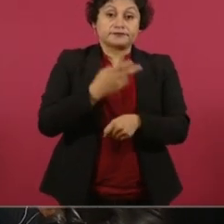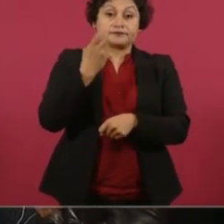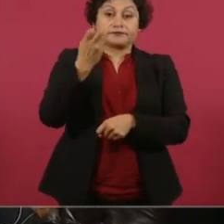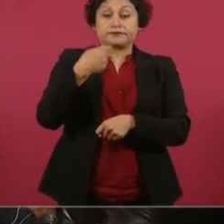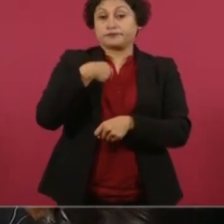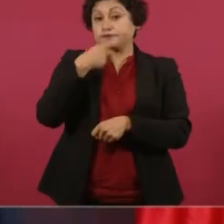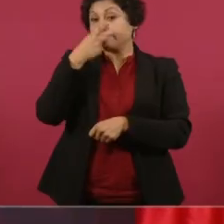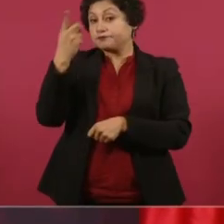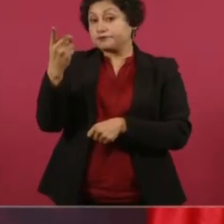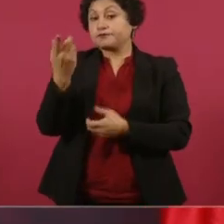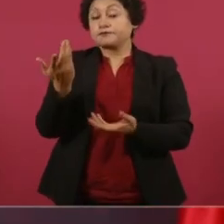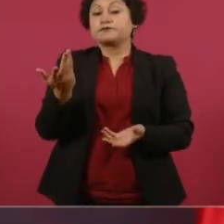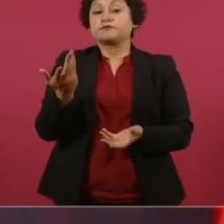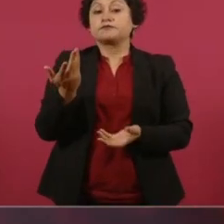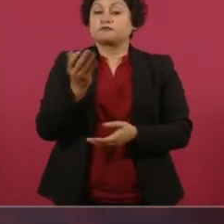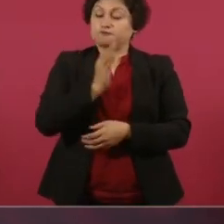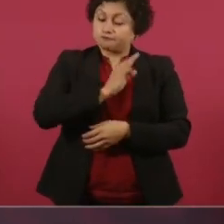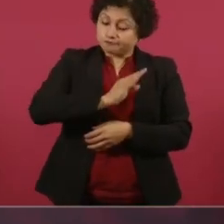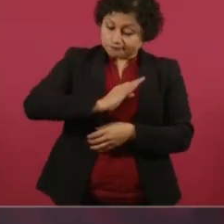tomó protesta